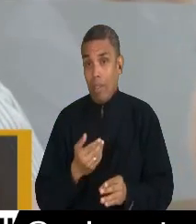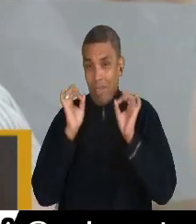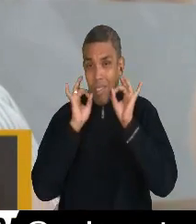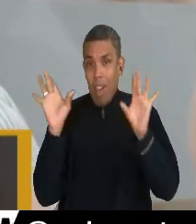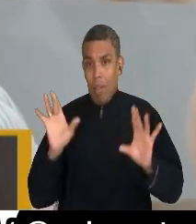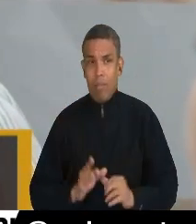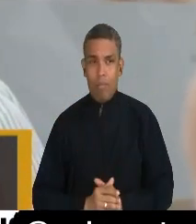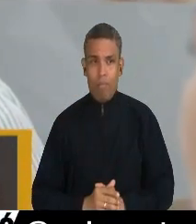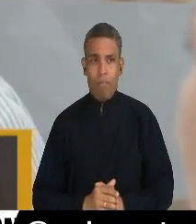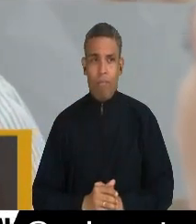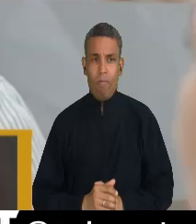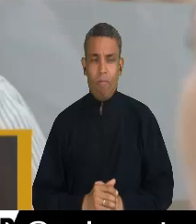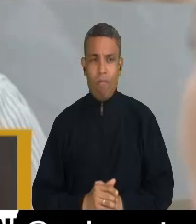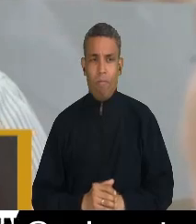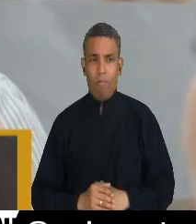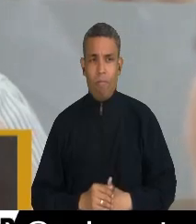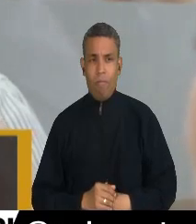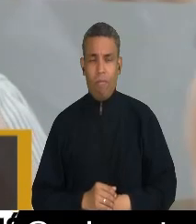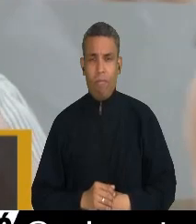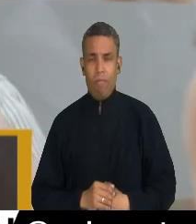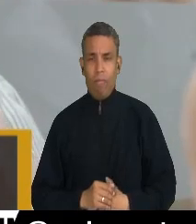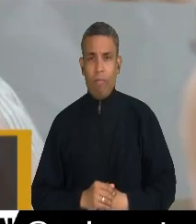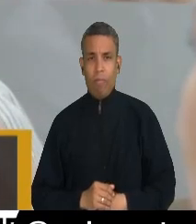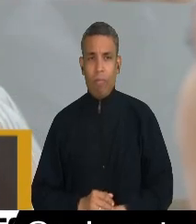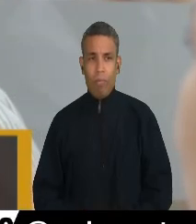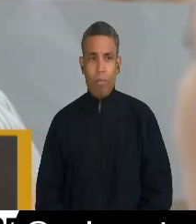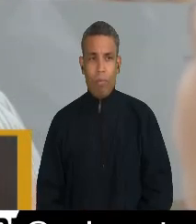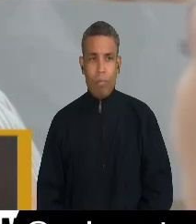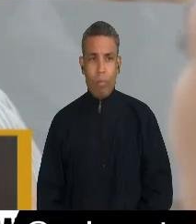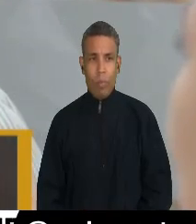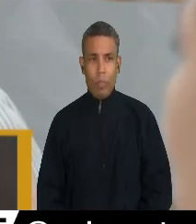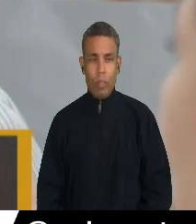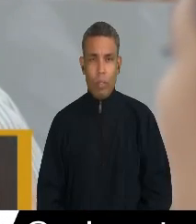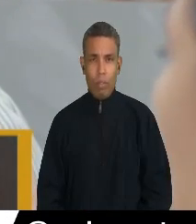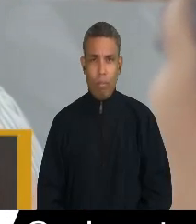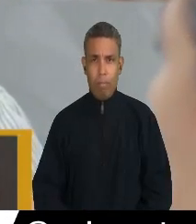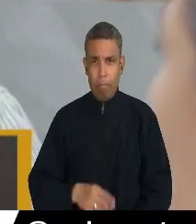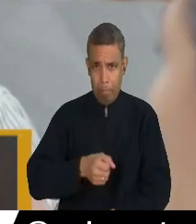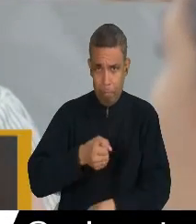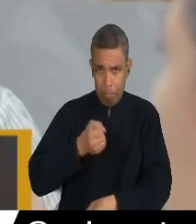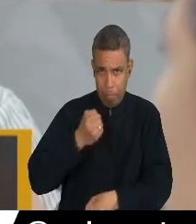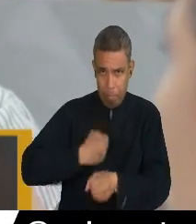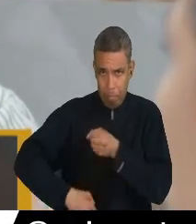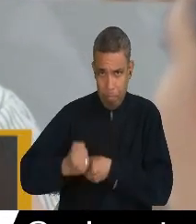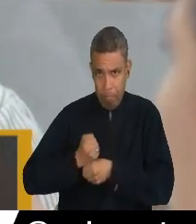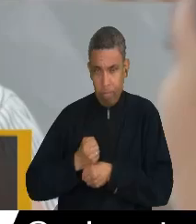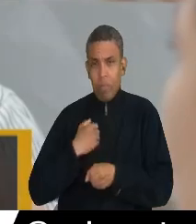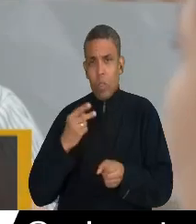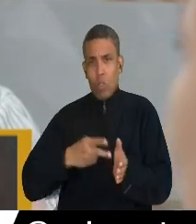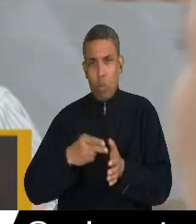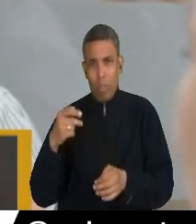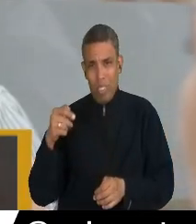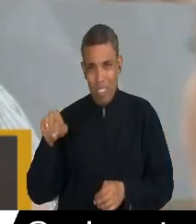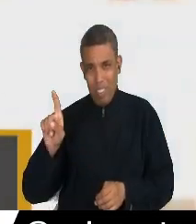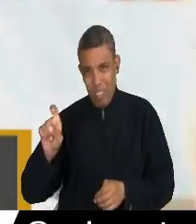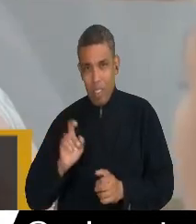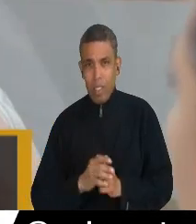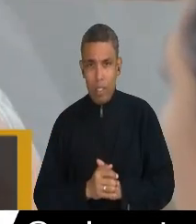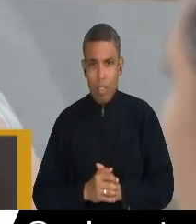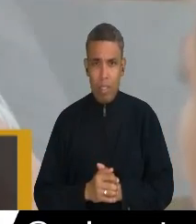ese evento? Digamos, en reportes del año 2016 alcanzaron a ser alrededor de 100 eventos